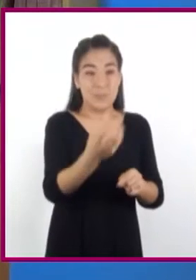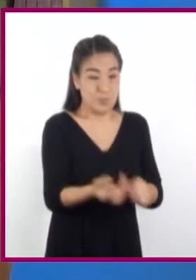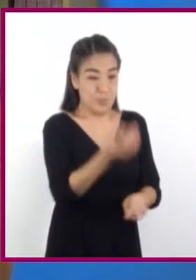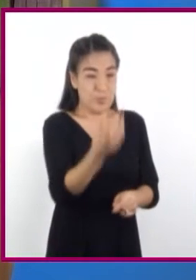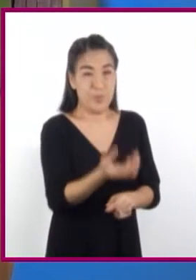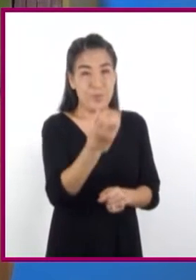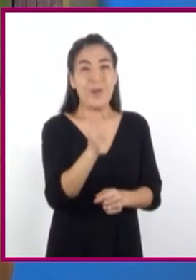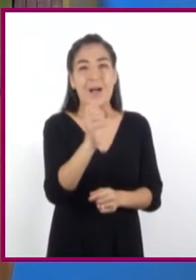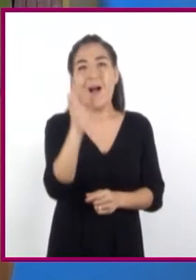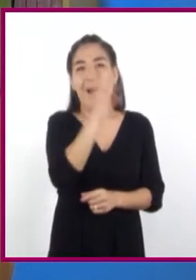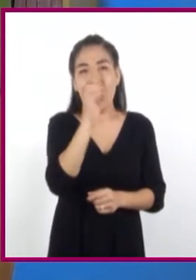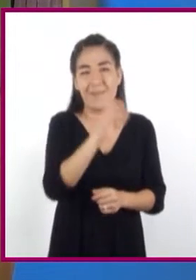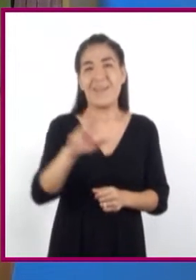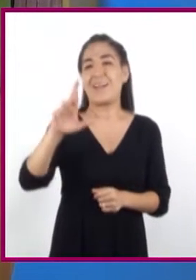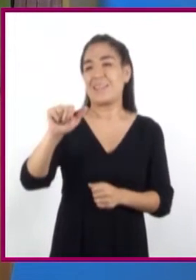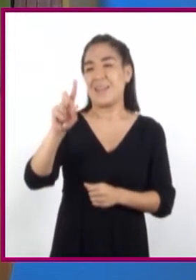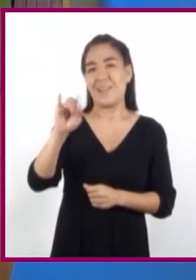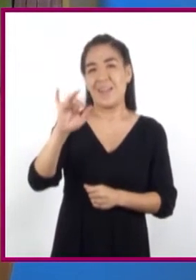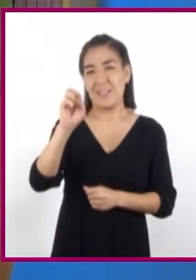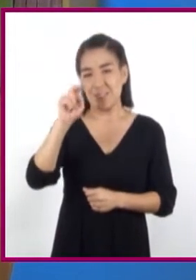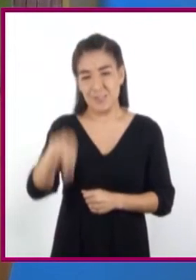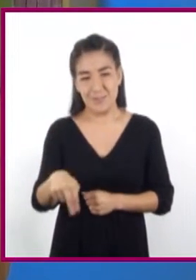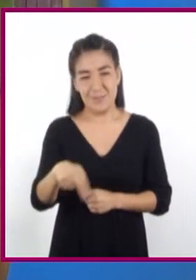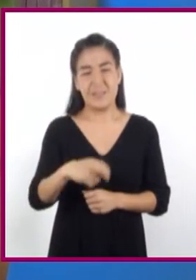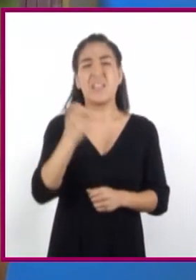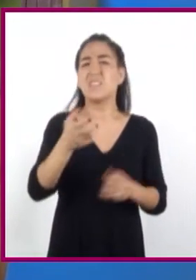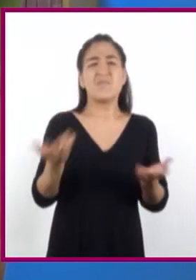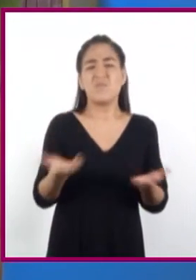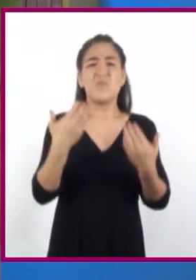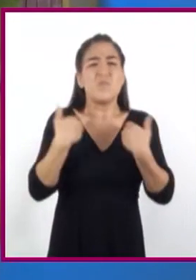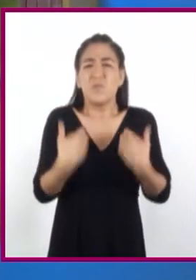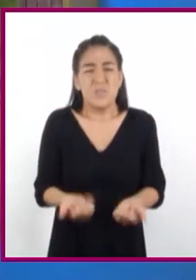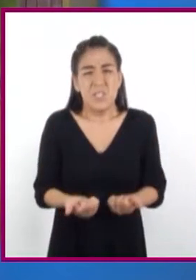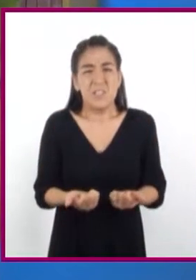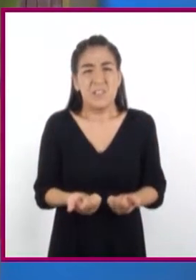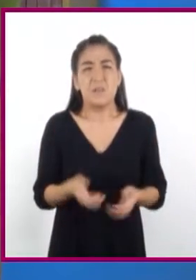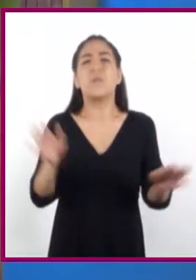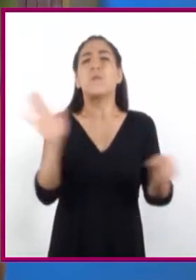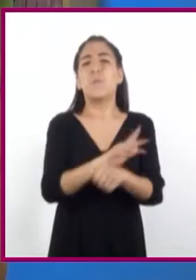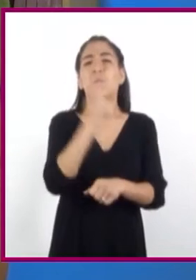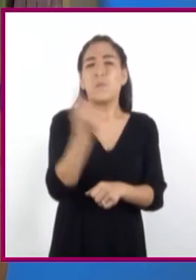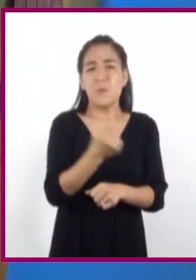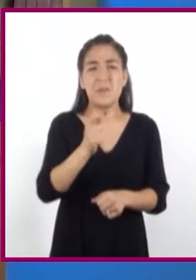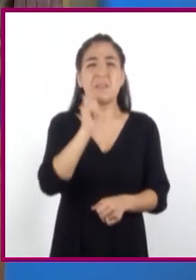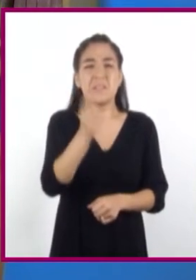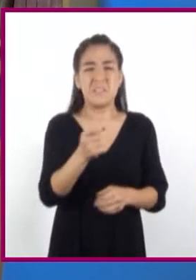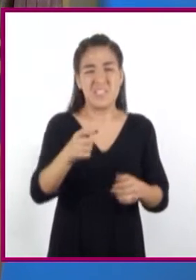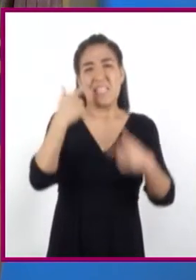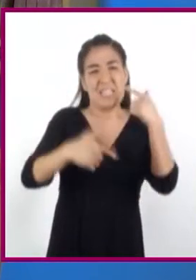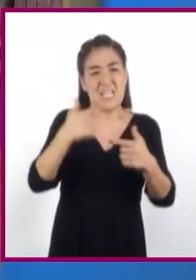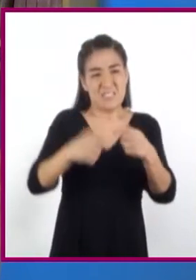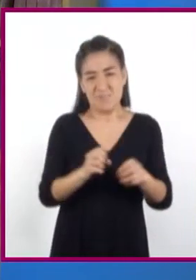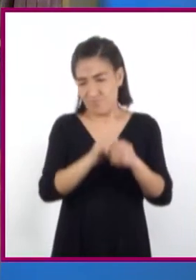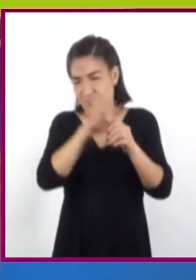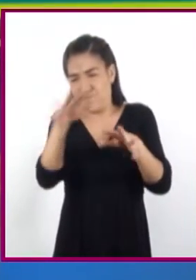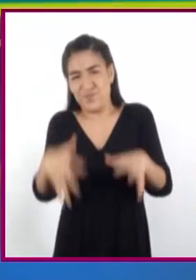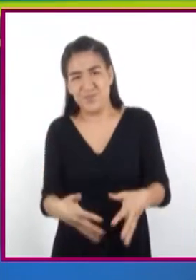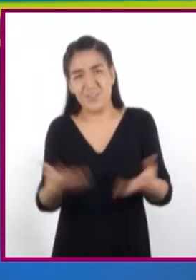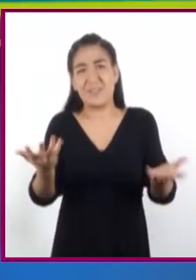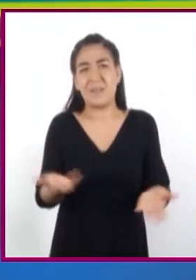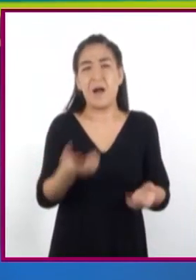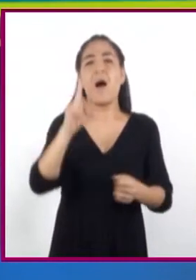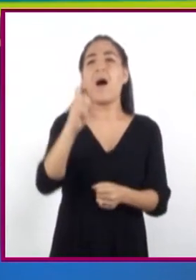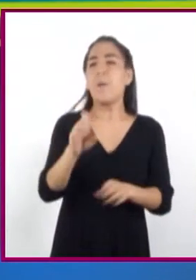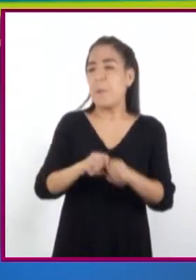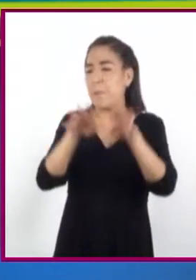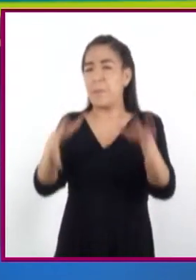por radiación la olla. Lo que no entiendo es por qué se me tira la leche cuando hierve y el agua no se